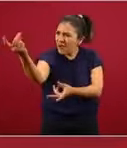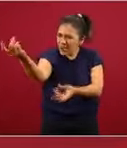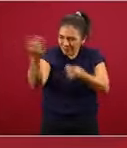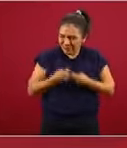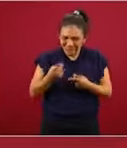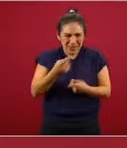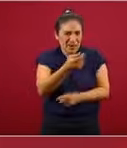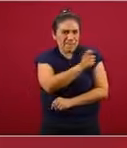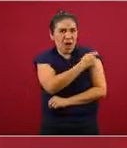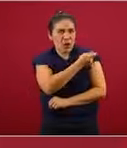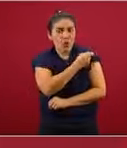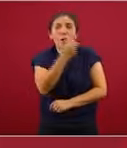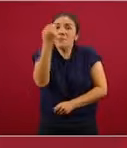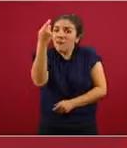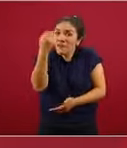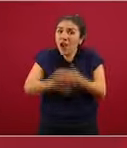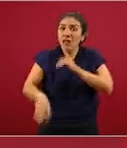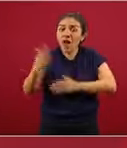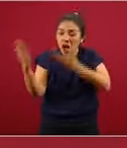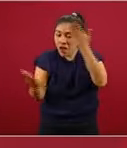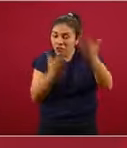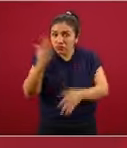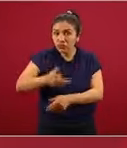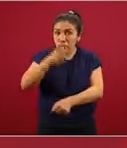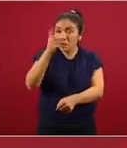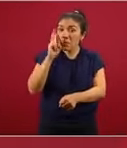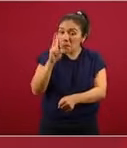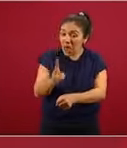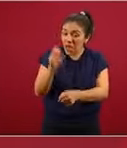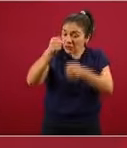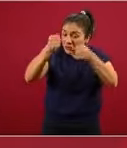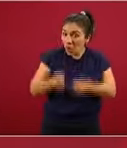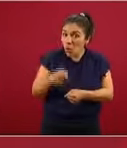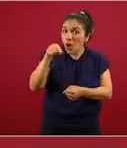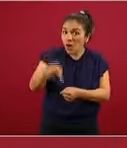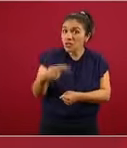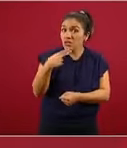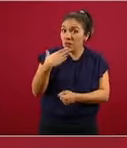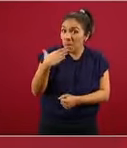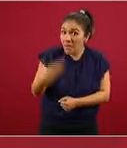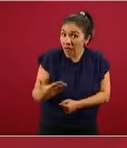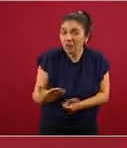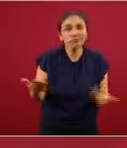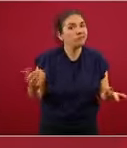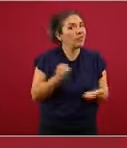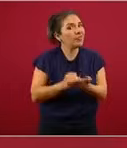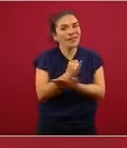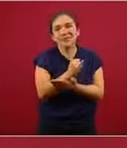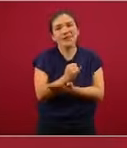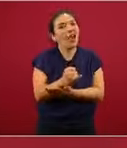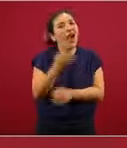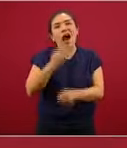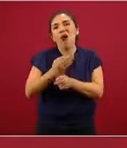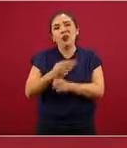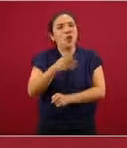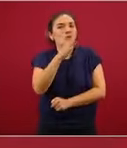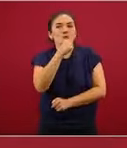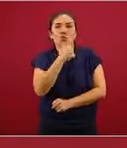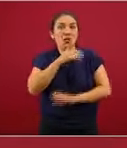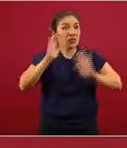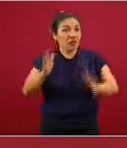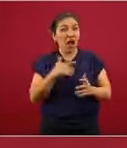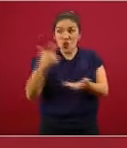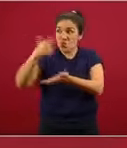no existe evidencia de su seguridad y su eficacia, es una decisión que es absolutamente improcedente en